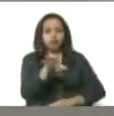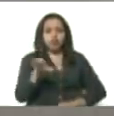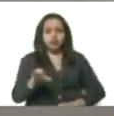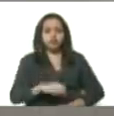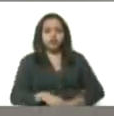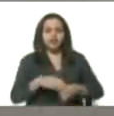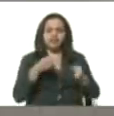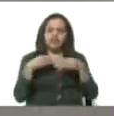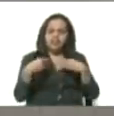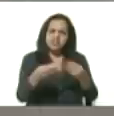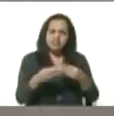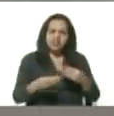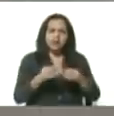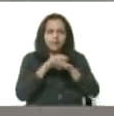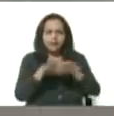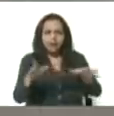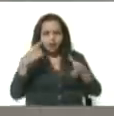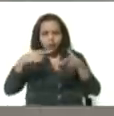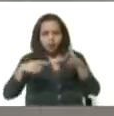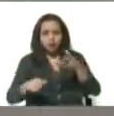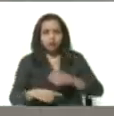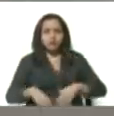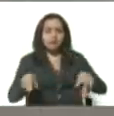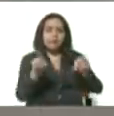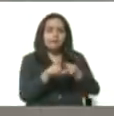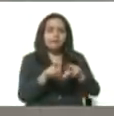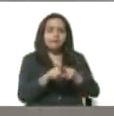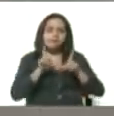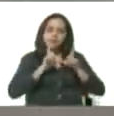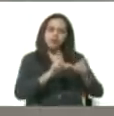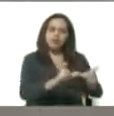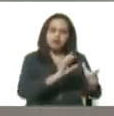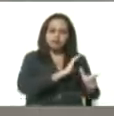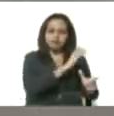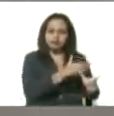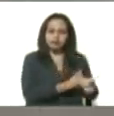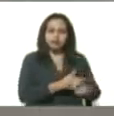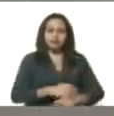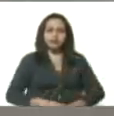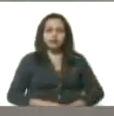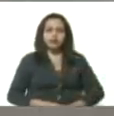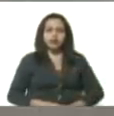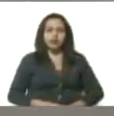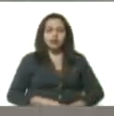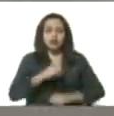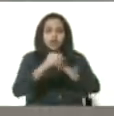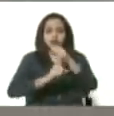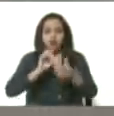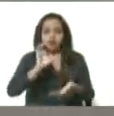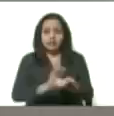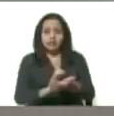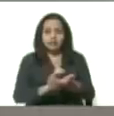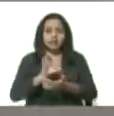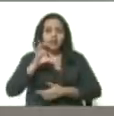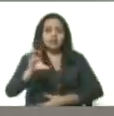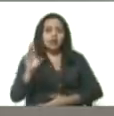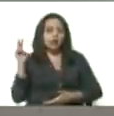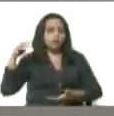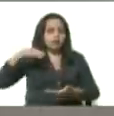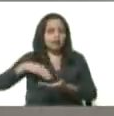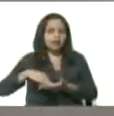de flexibilización ampliada en otros, así como de cuarentena radical, donde tanto el Distrito Capital como el estado